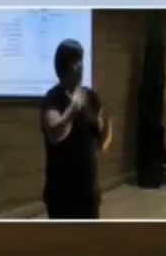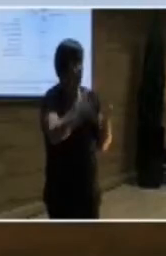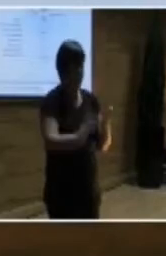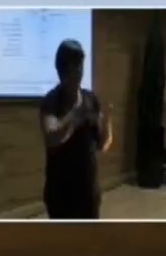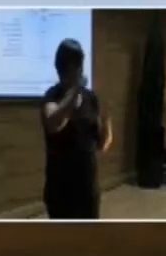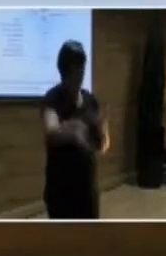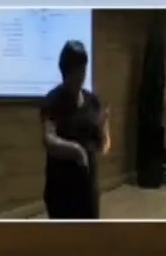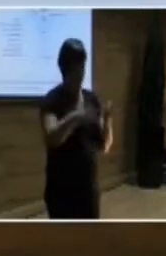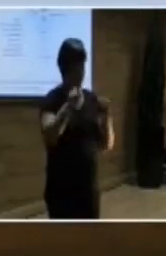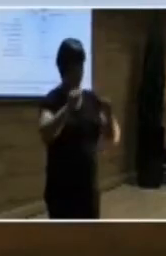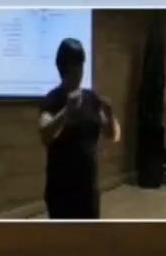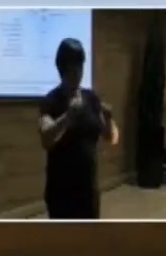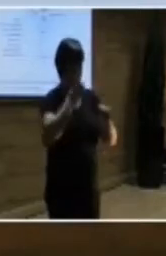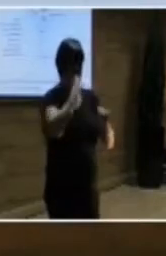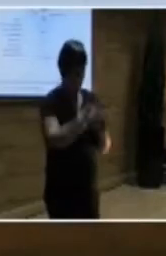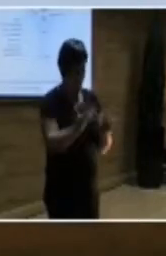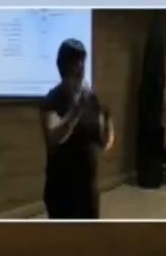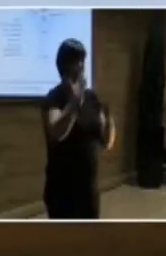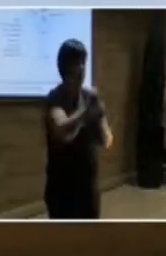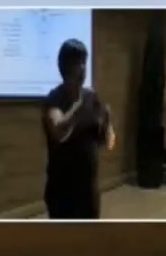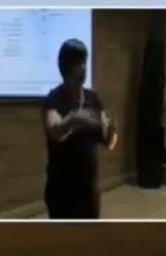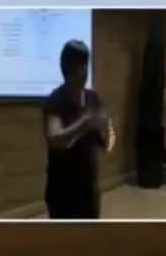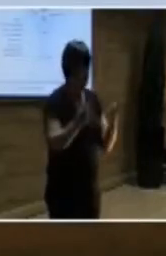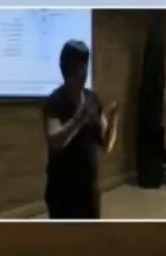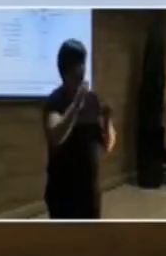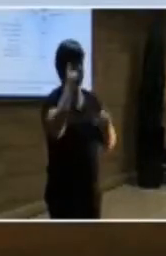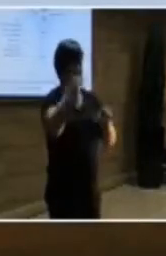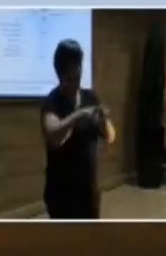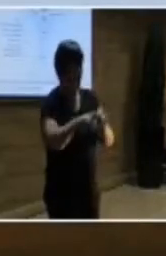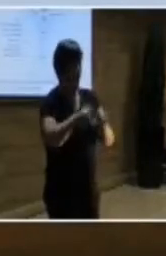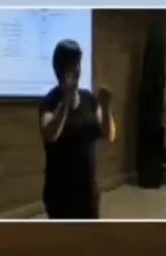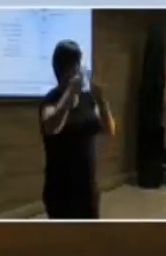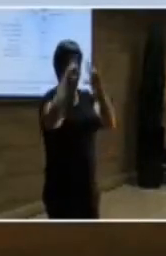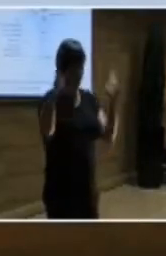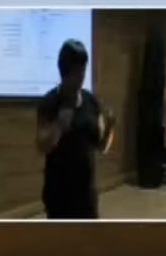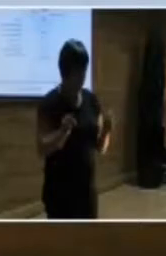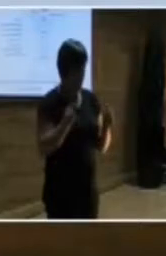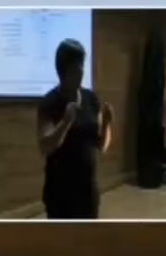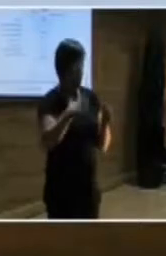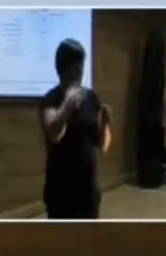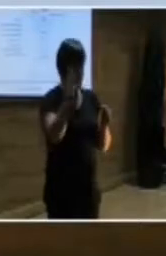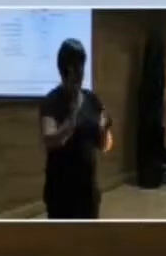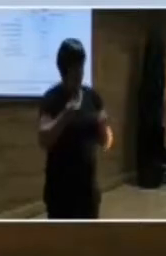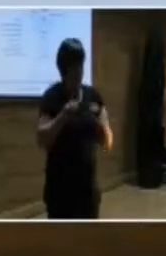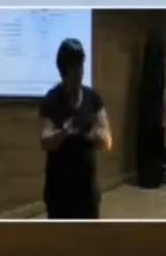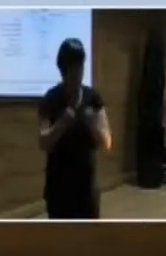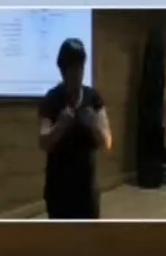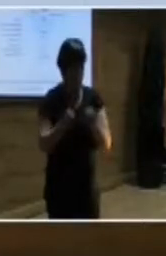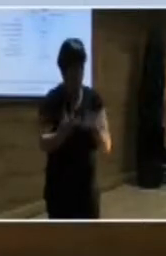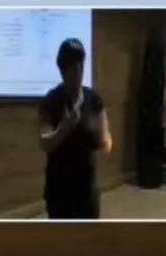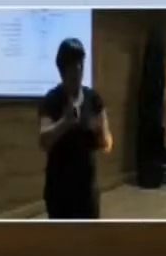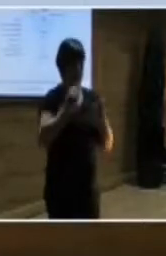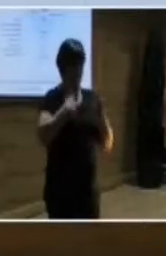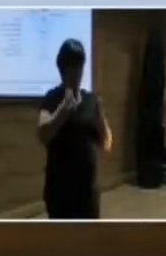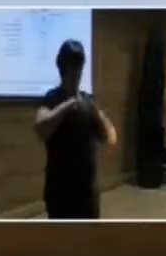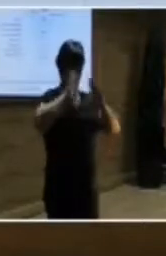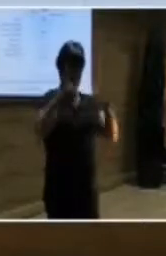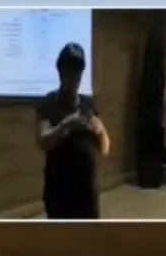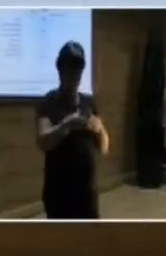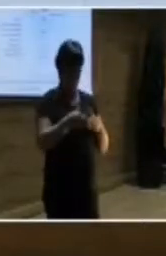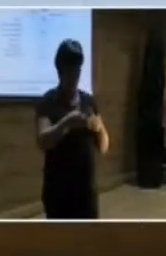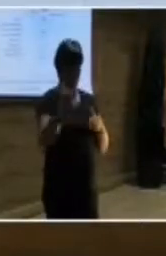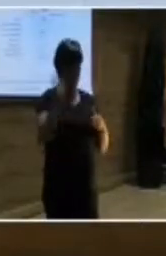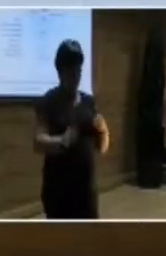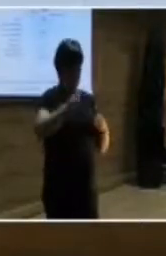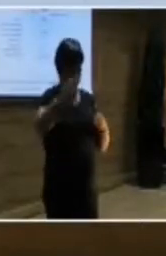trabajadoras sociales, donde intervengan quizás las psicólogas de las redes de salud mental. Y ese equipo multidisciplinar informe sobre